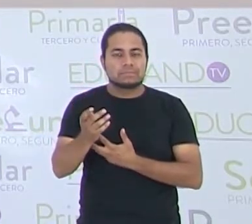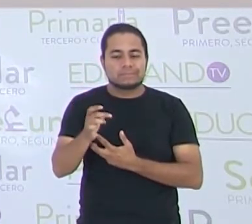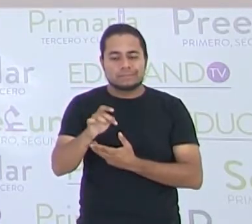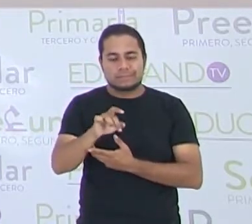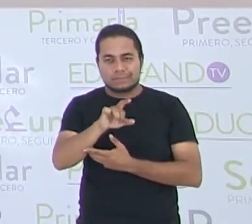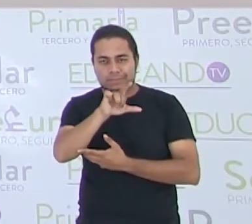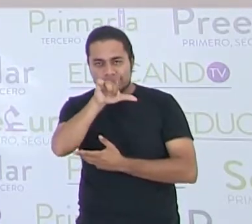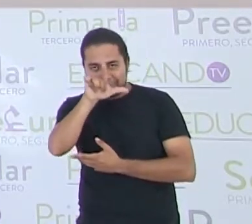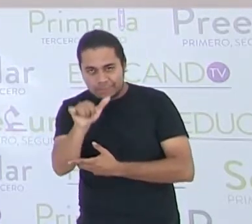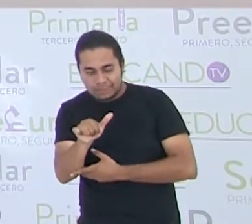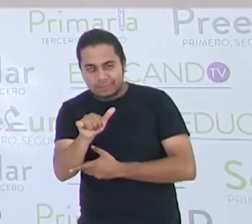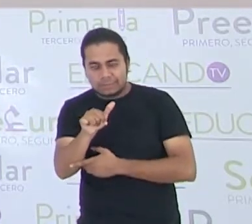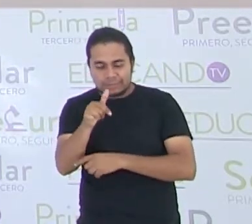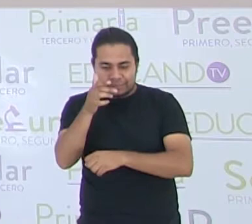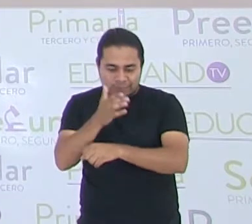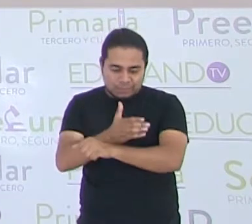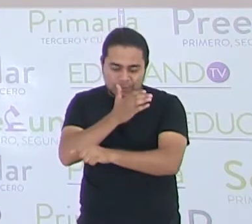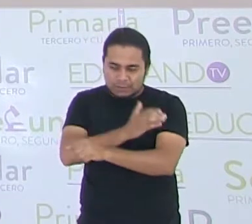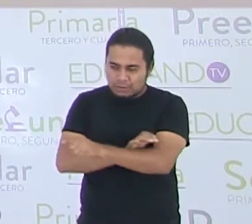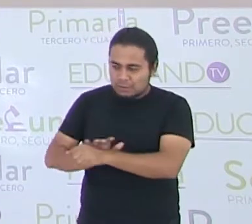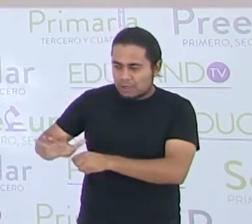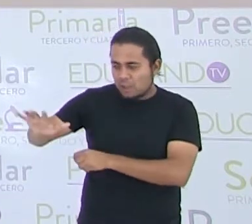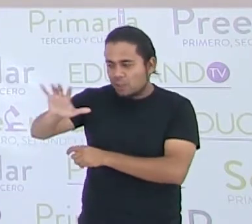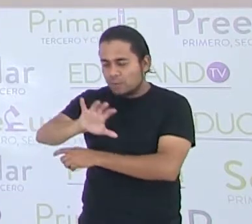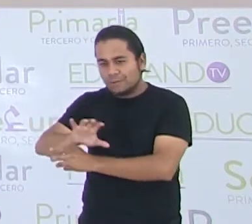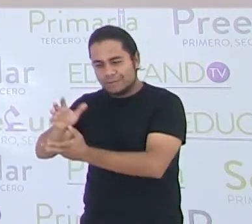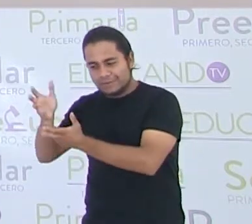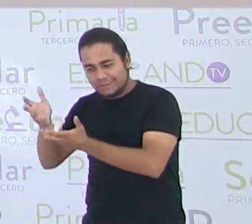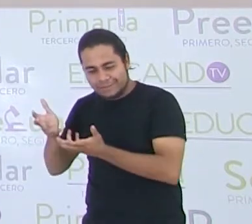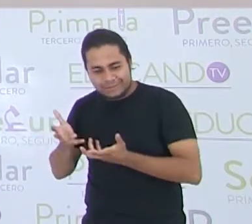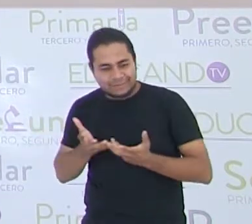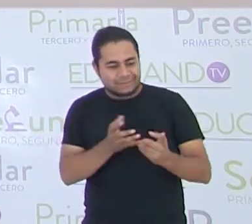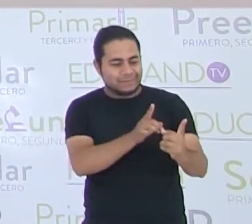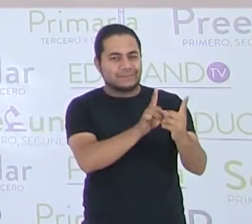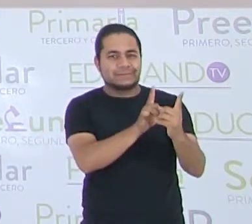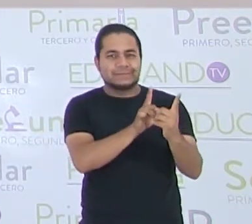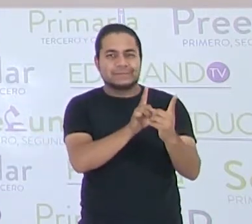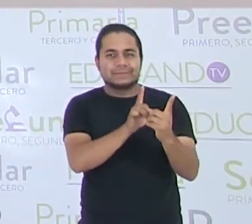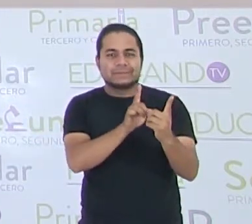todos lo abrazaron